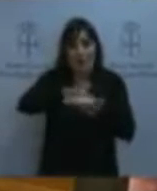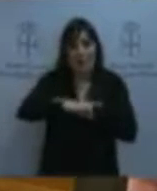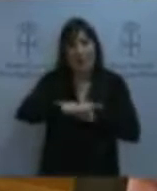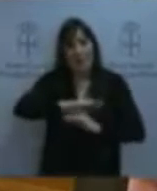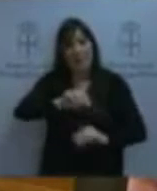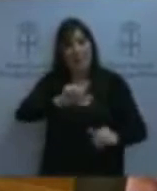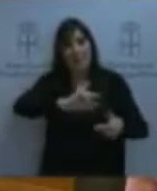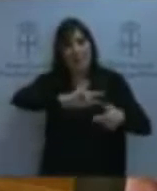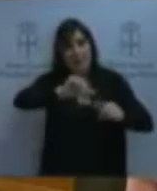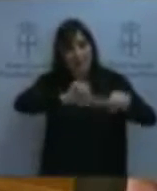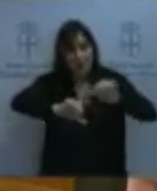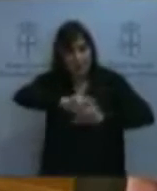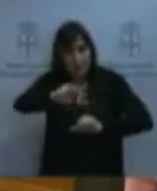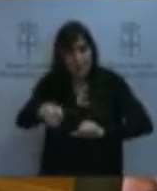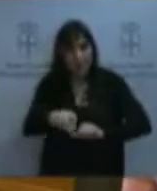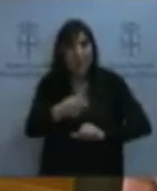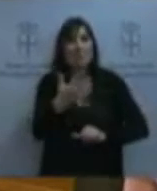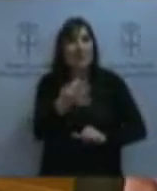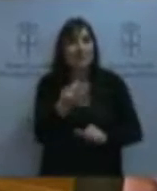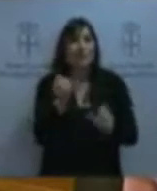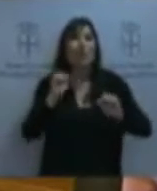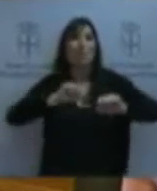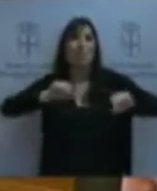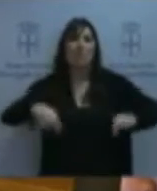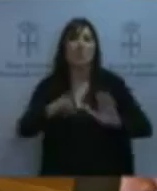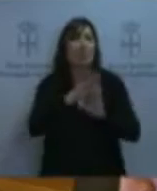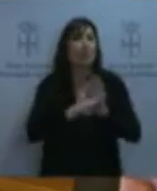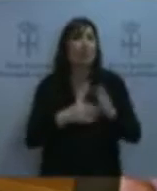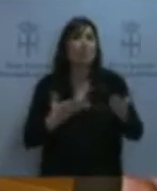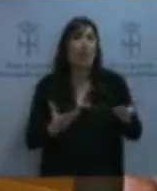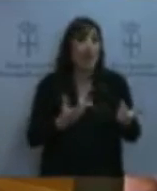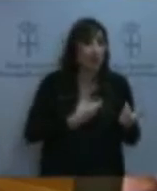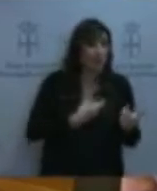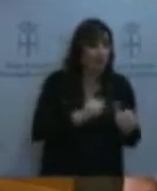es que lo van a firmar, entre el Ayuntamiento de Sison, la Universidad y su consejería.